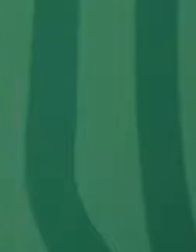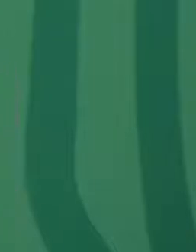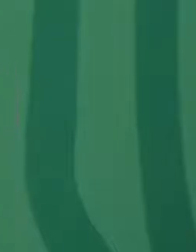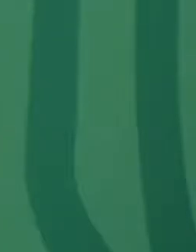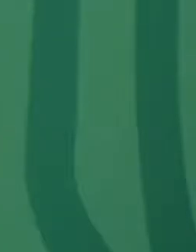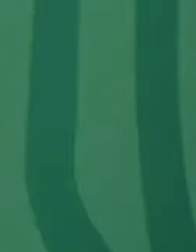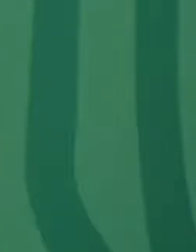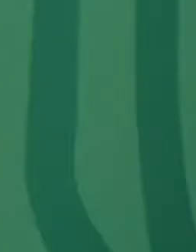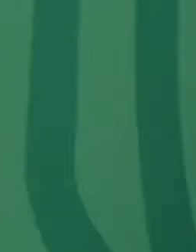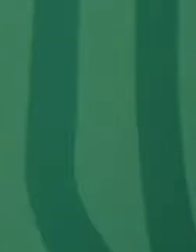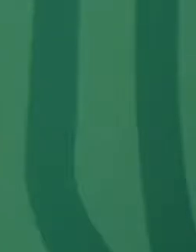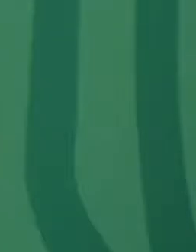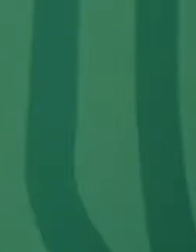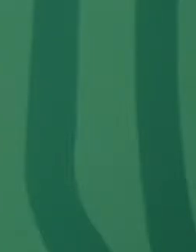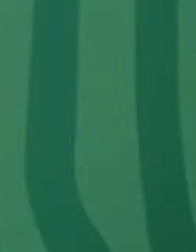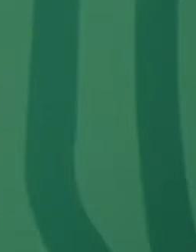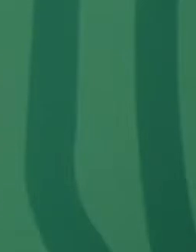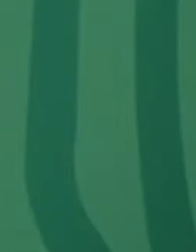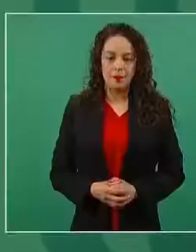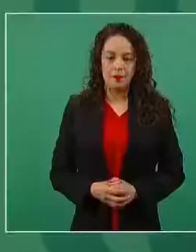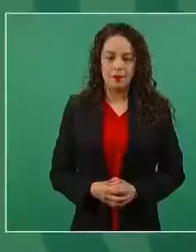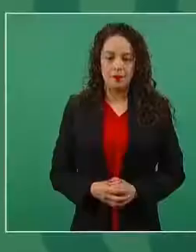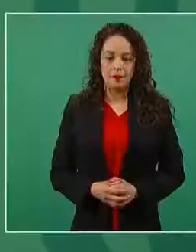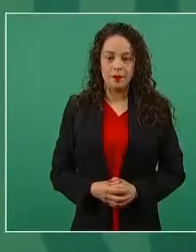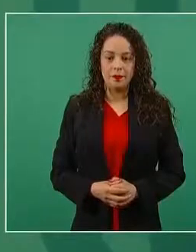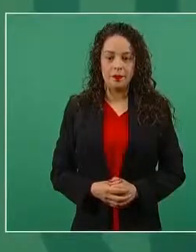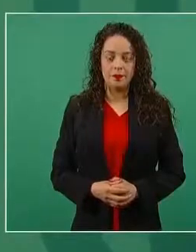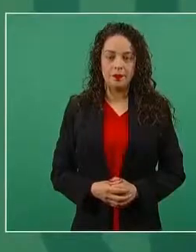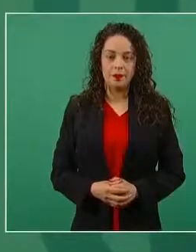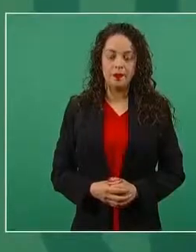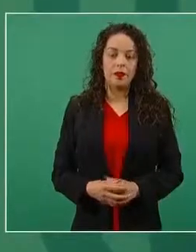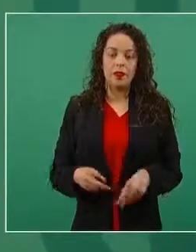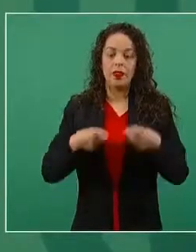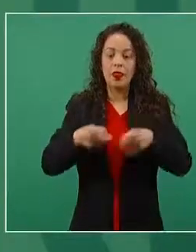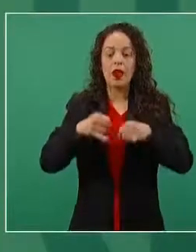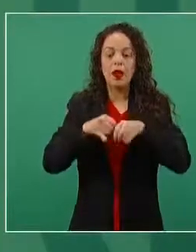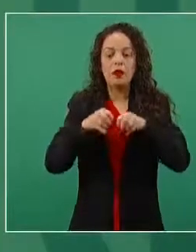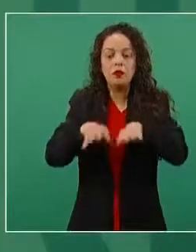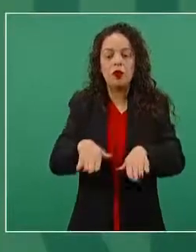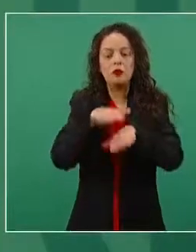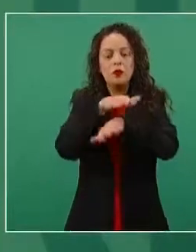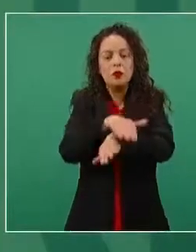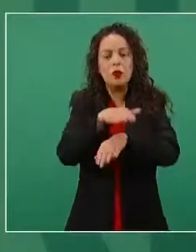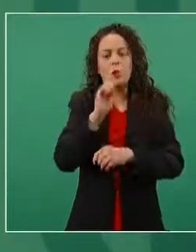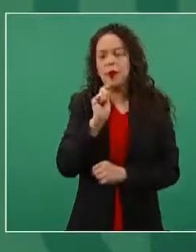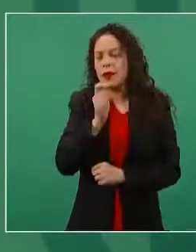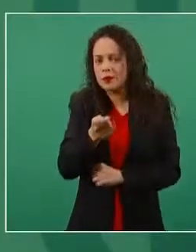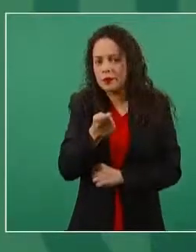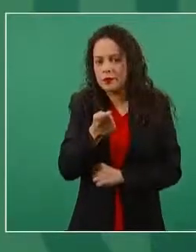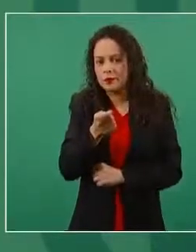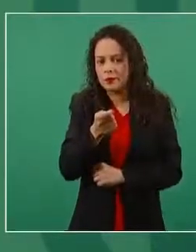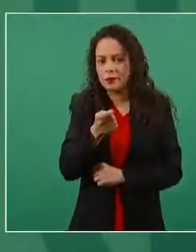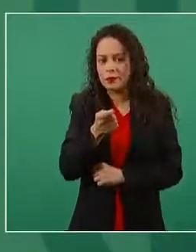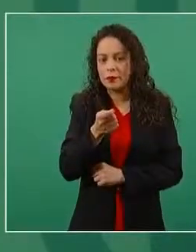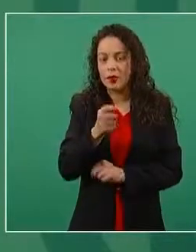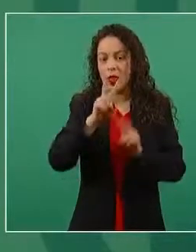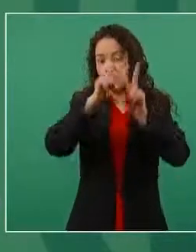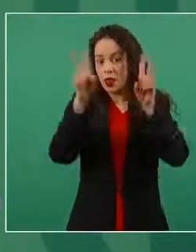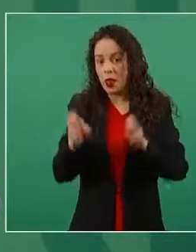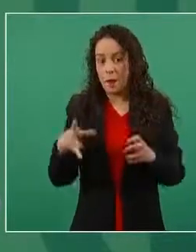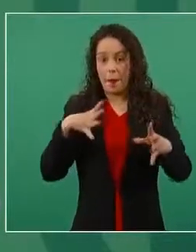mañanera a informar sobre la situación, el estado de la